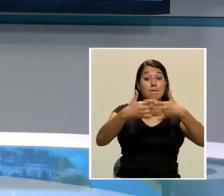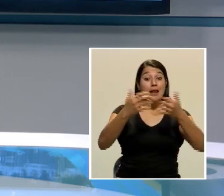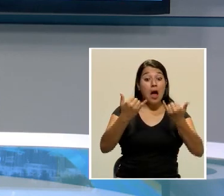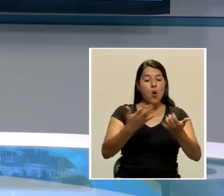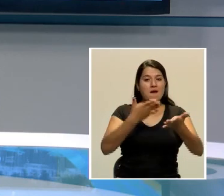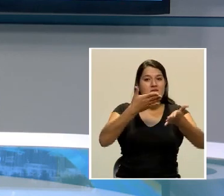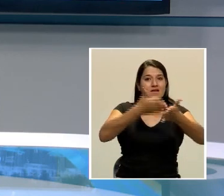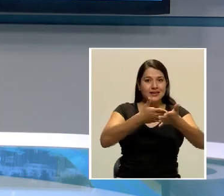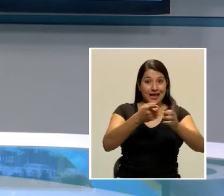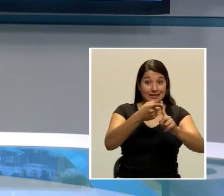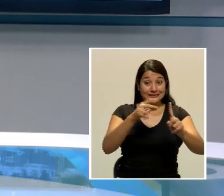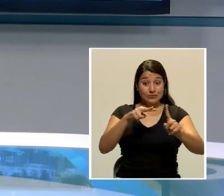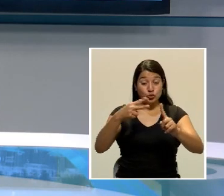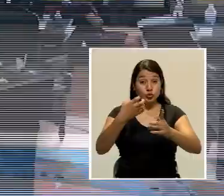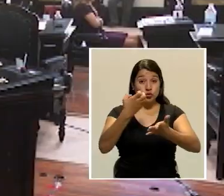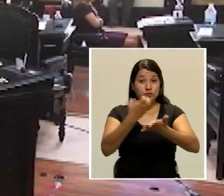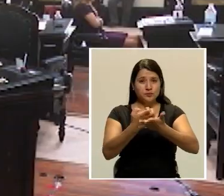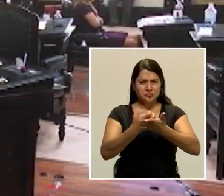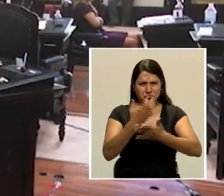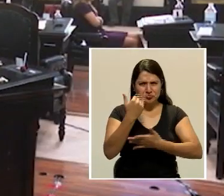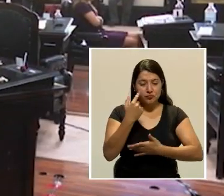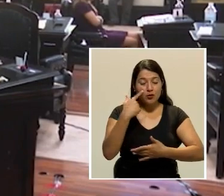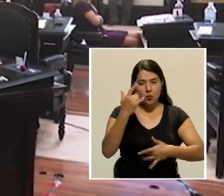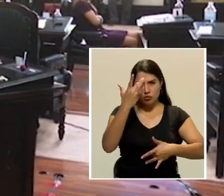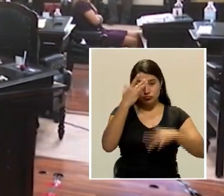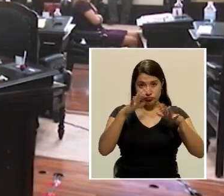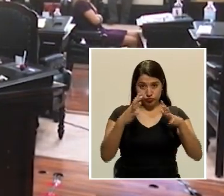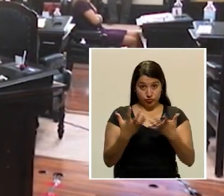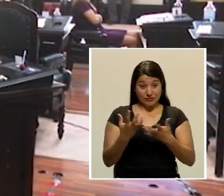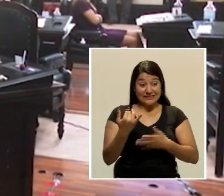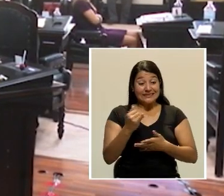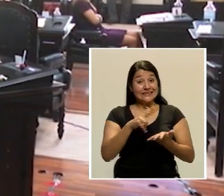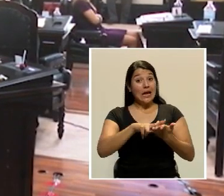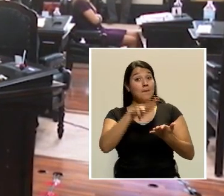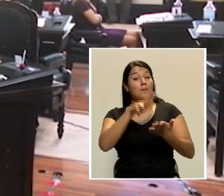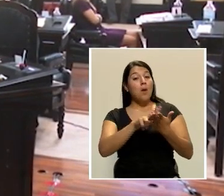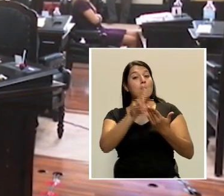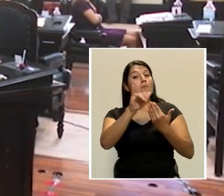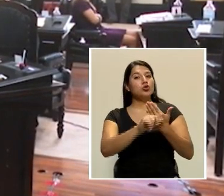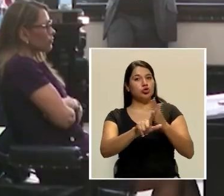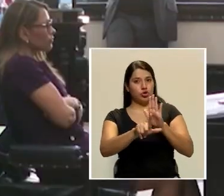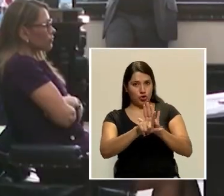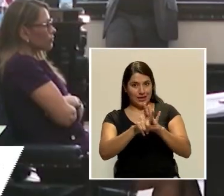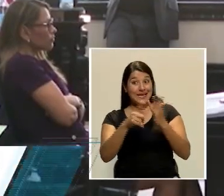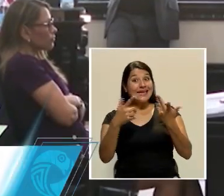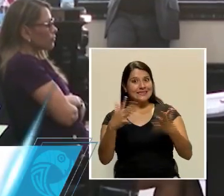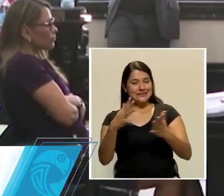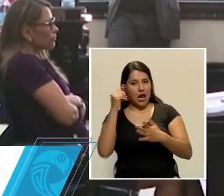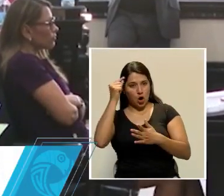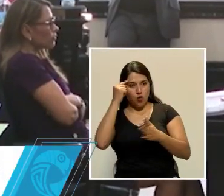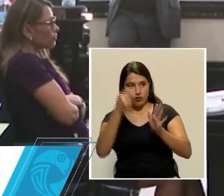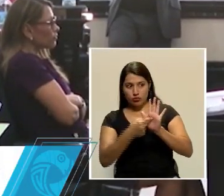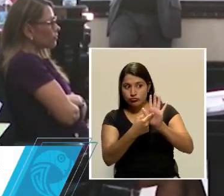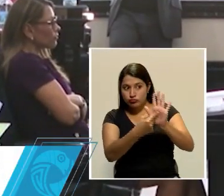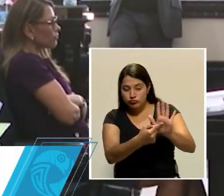El gobierno presentó un fondo de avales y garantías para facilitar el crédito a